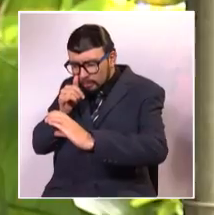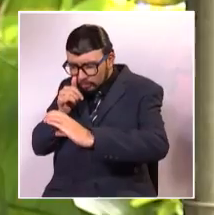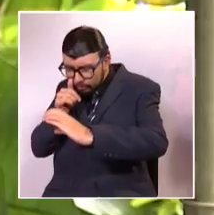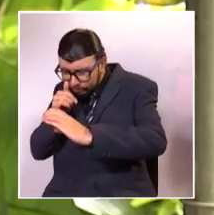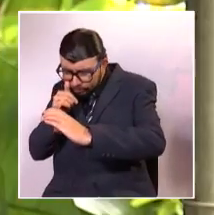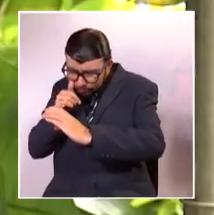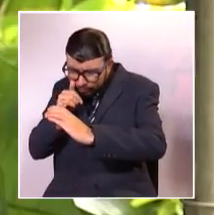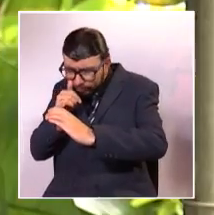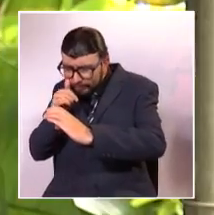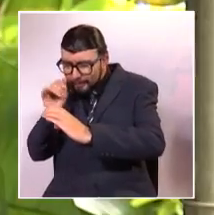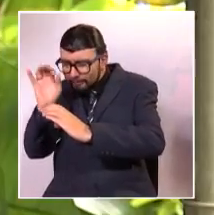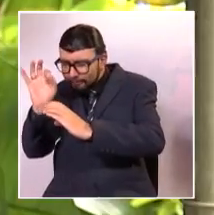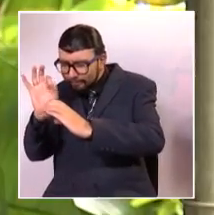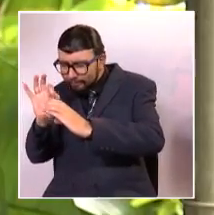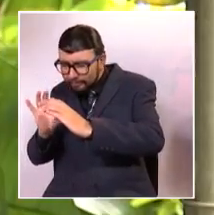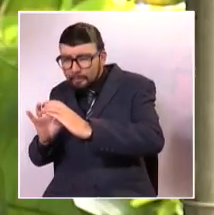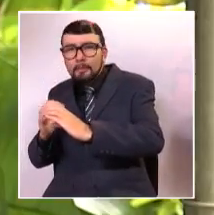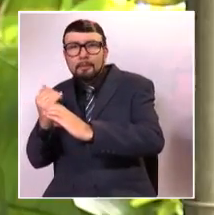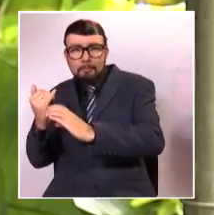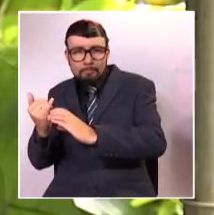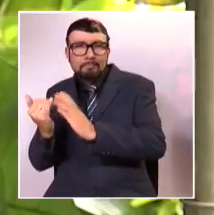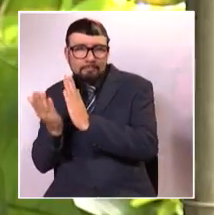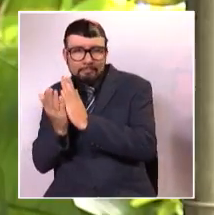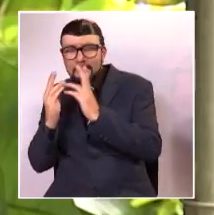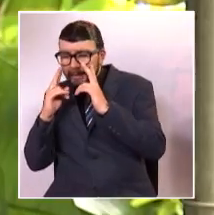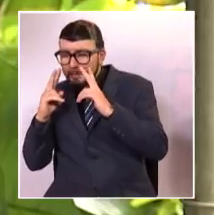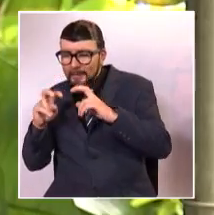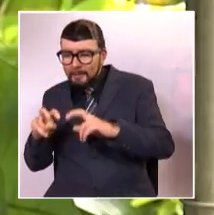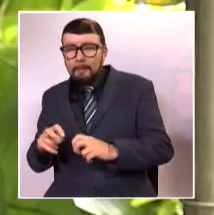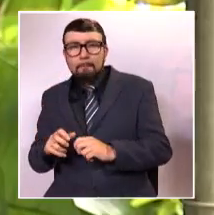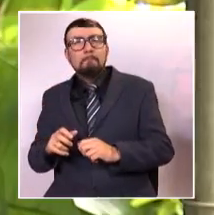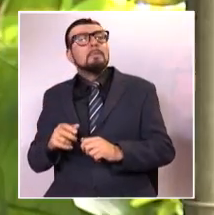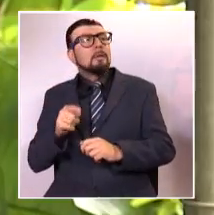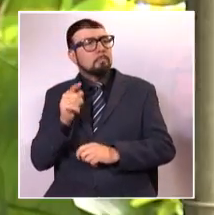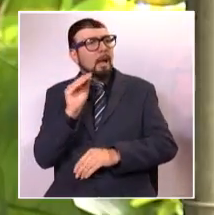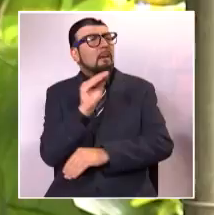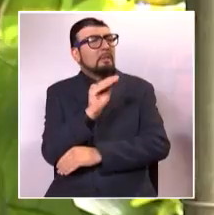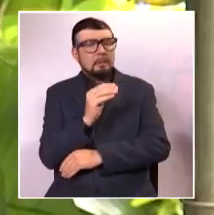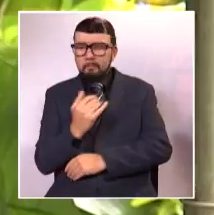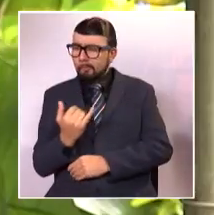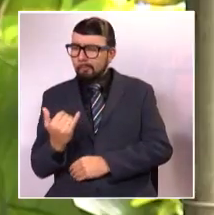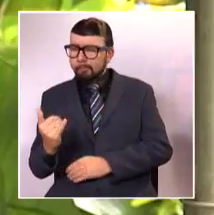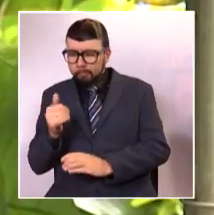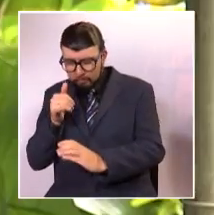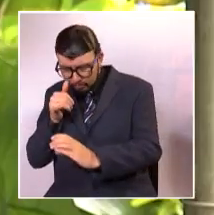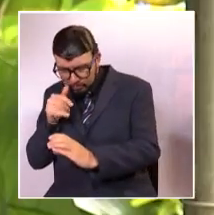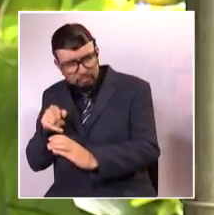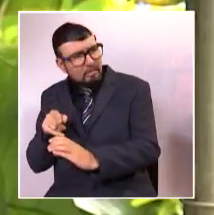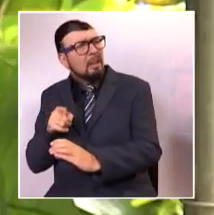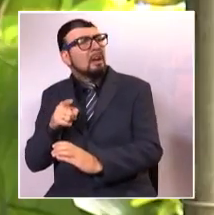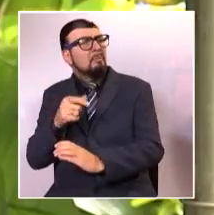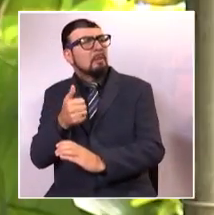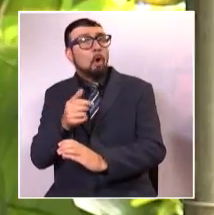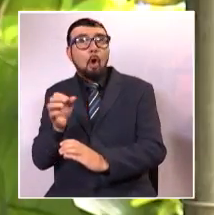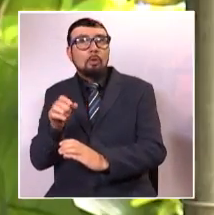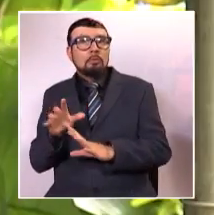las biopsias y los órganos, y hacemos el diagnóstico definitivo de la patología.